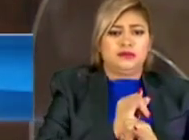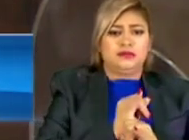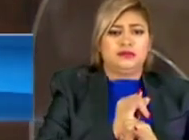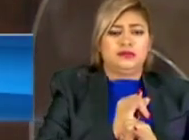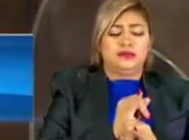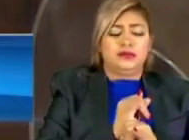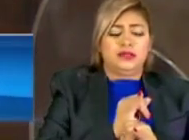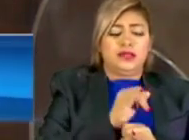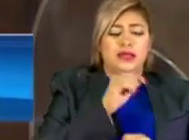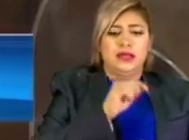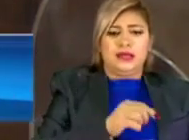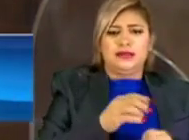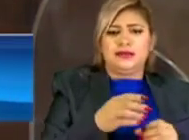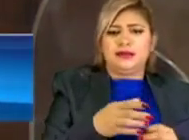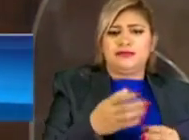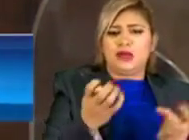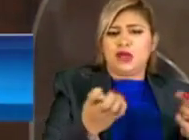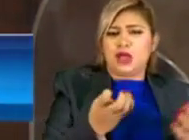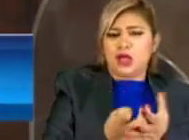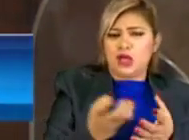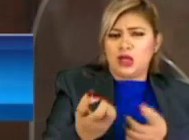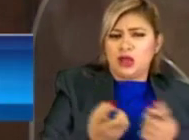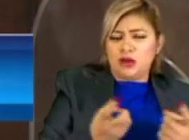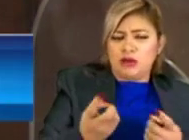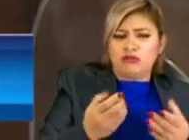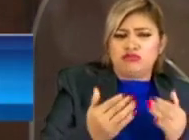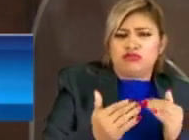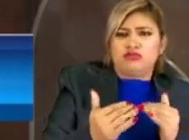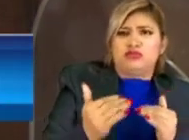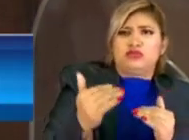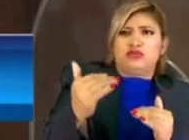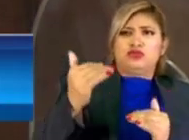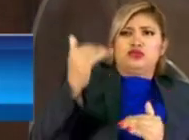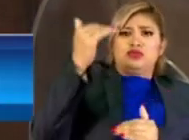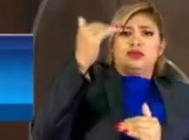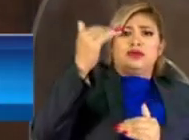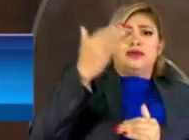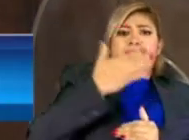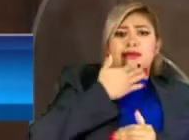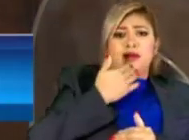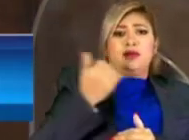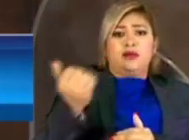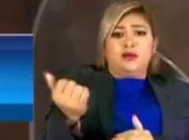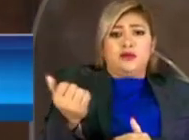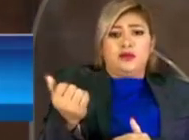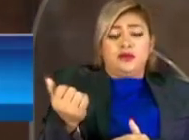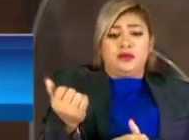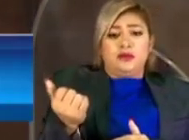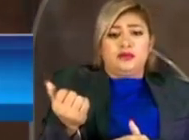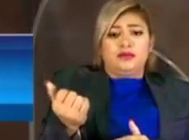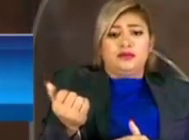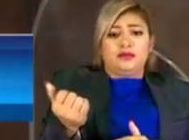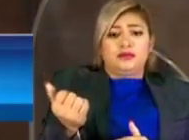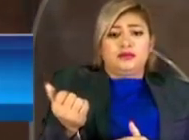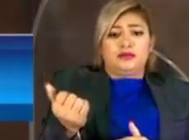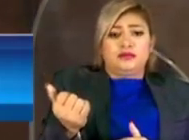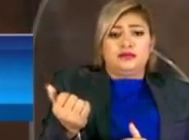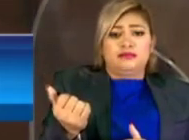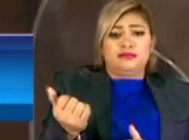Este crecimiento económico es el más alto de la región y uno de los más altos del mundo.